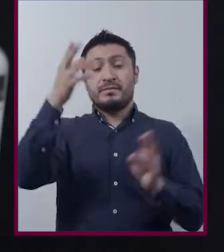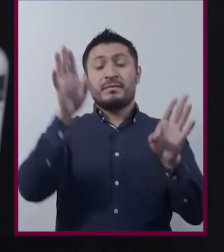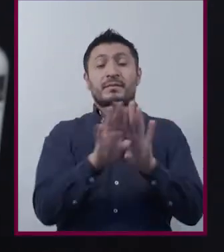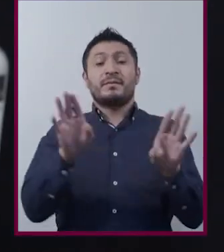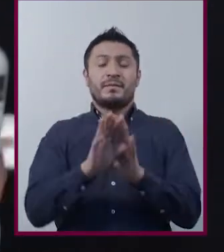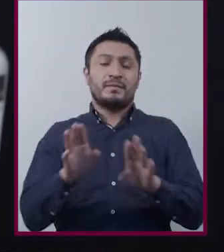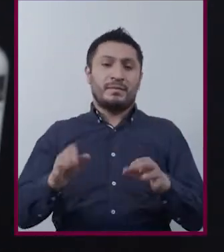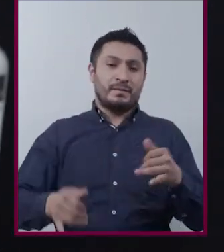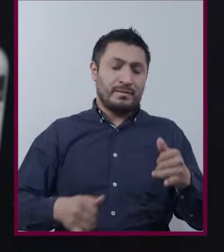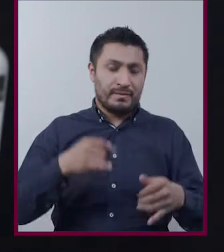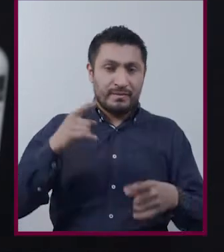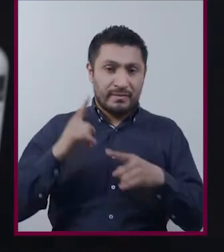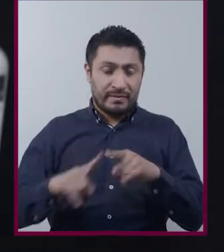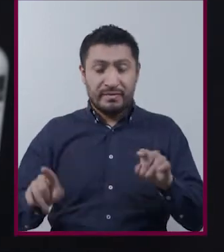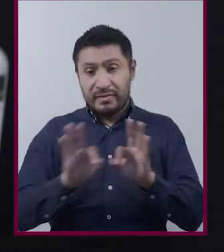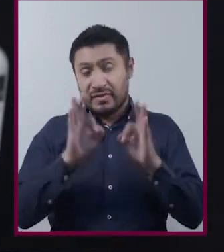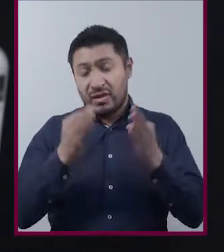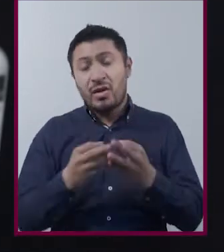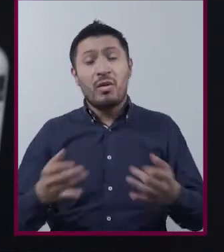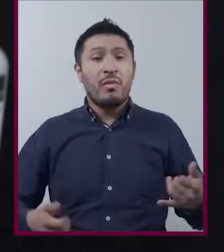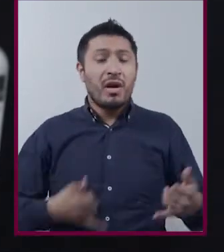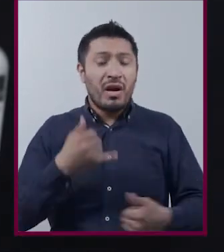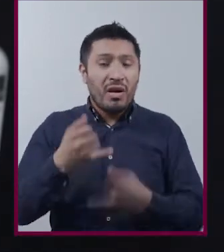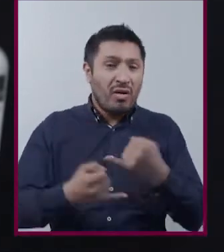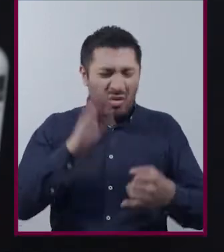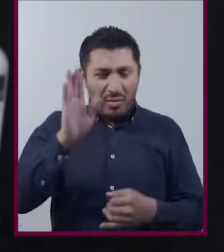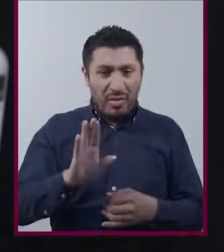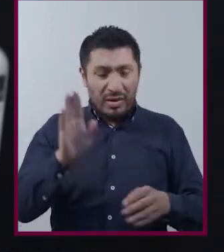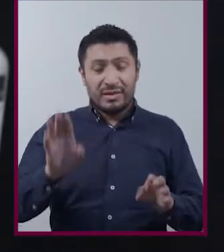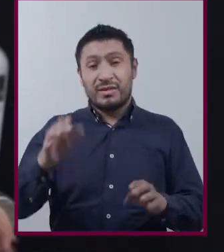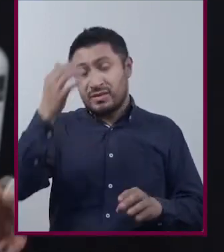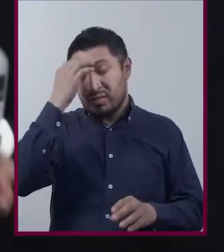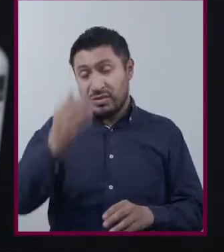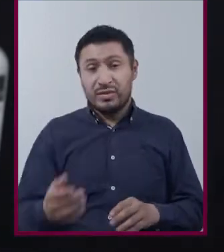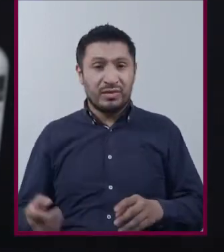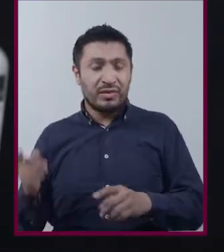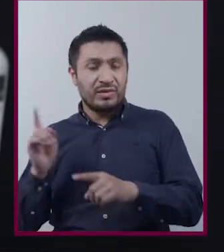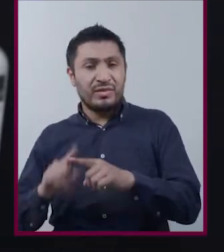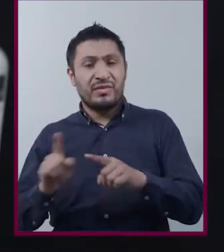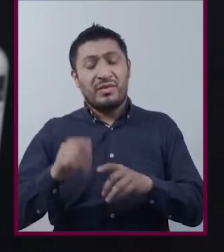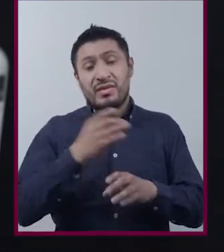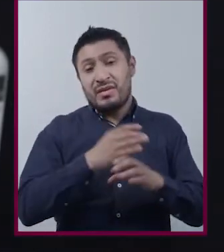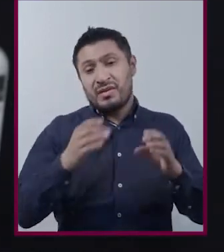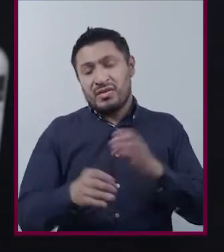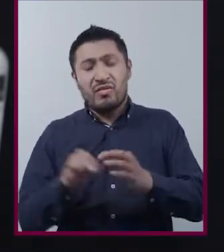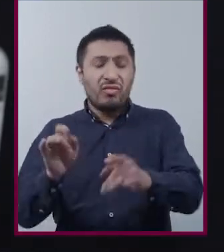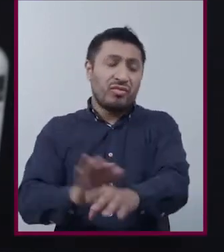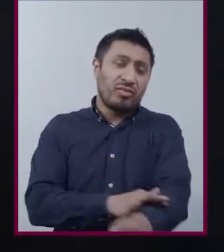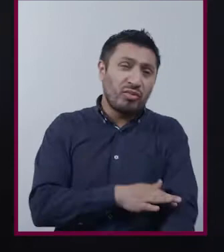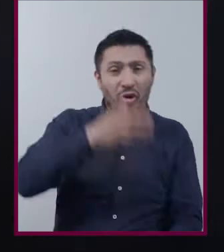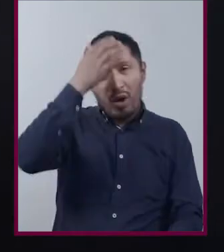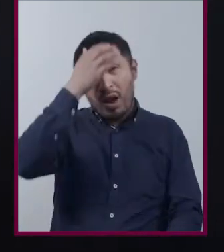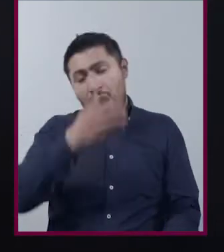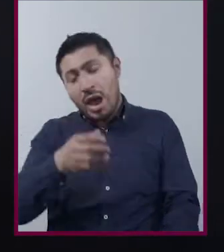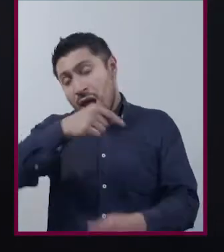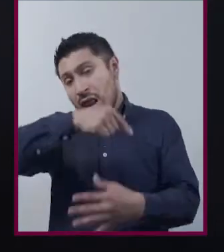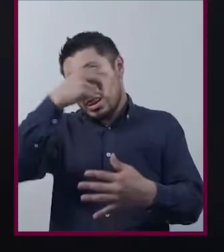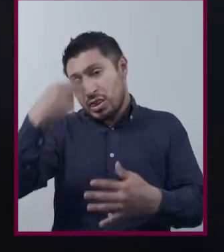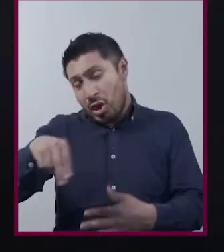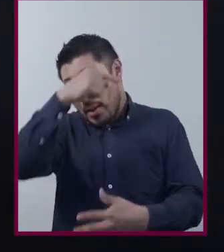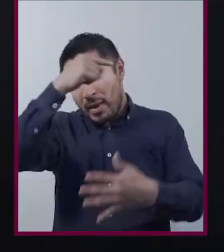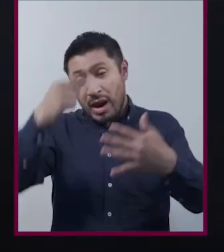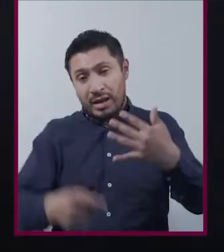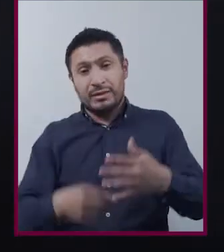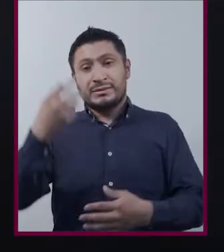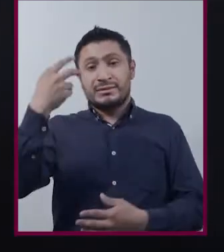más lúdica nos permite conocer razones, causas, hechos, rostros y emociones de esta lucha. Y en esta